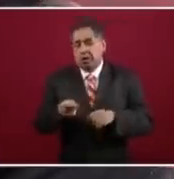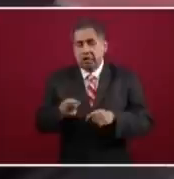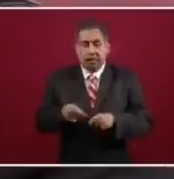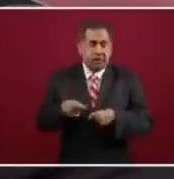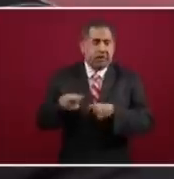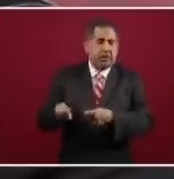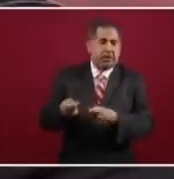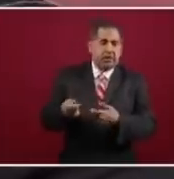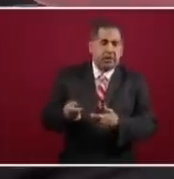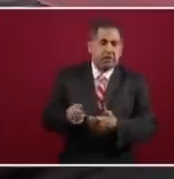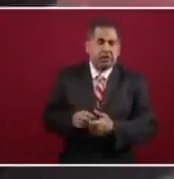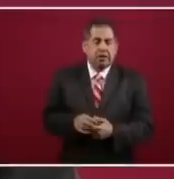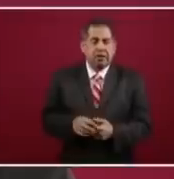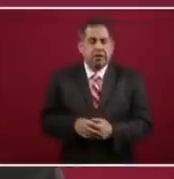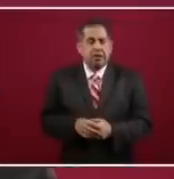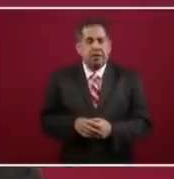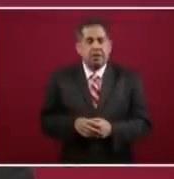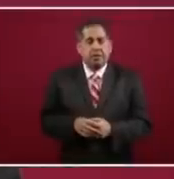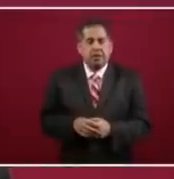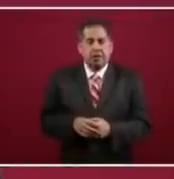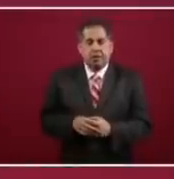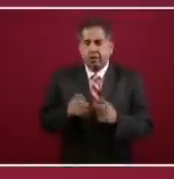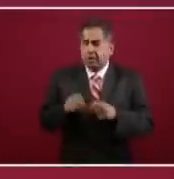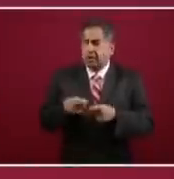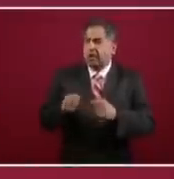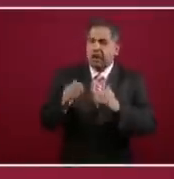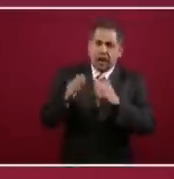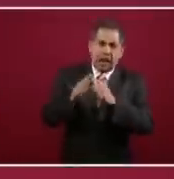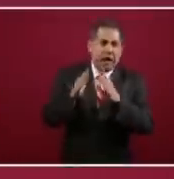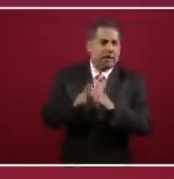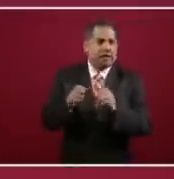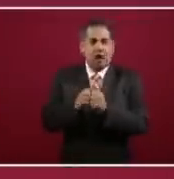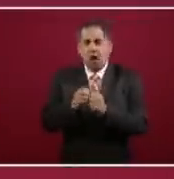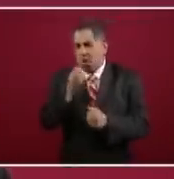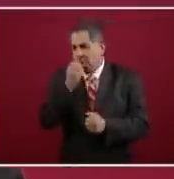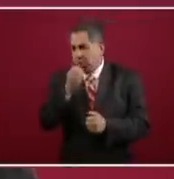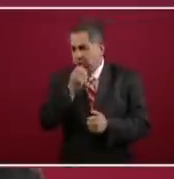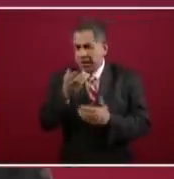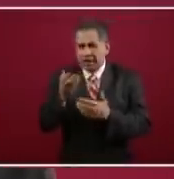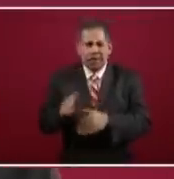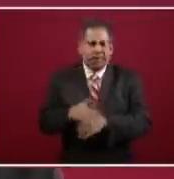da este casa y alimentos